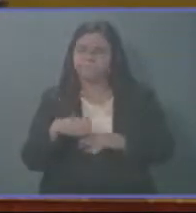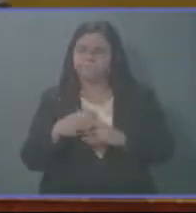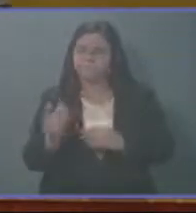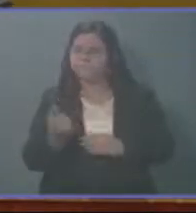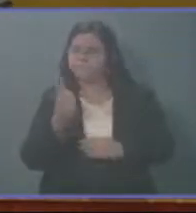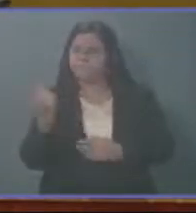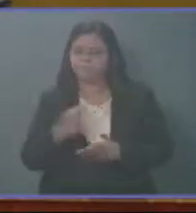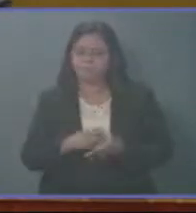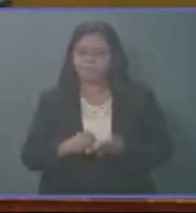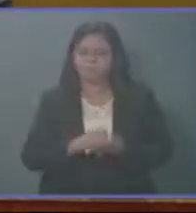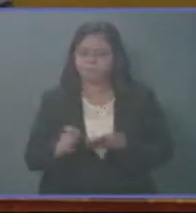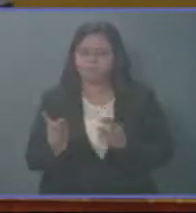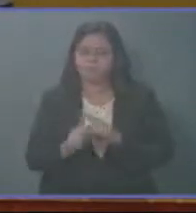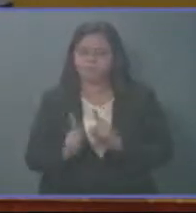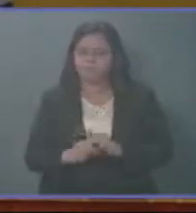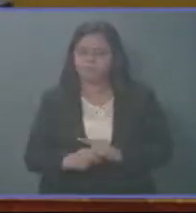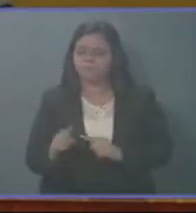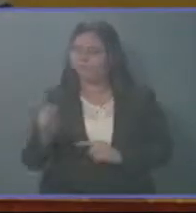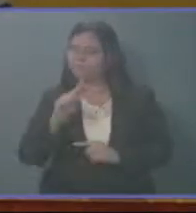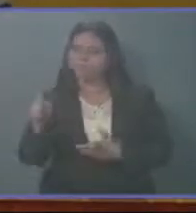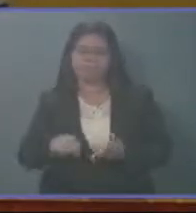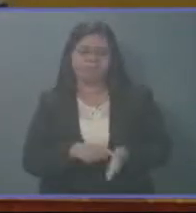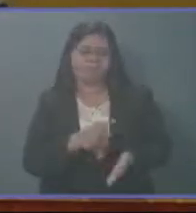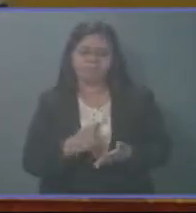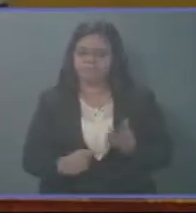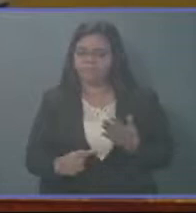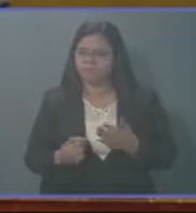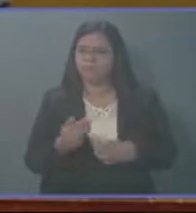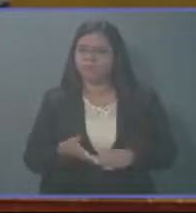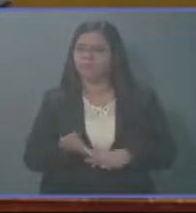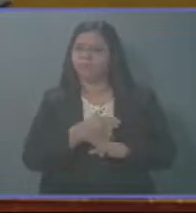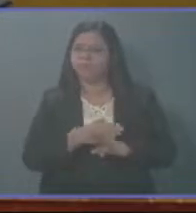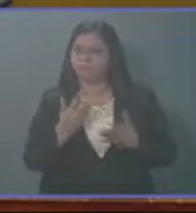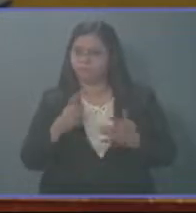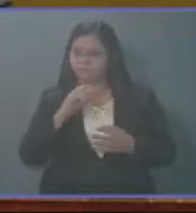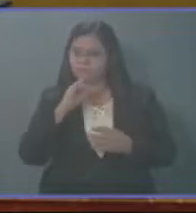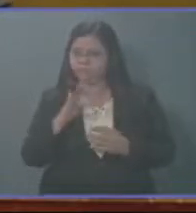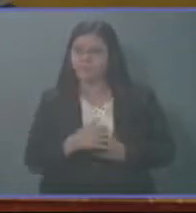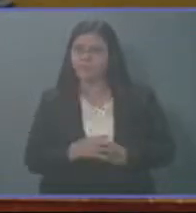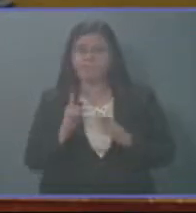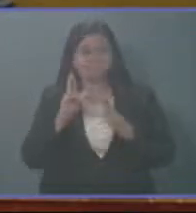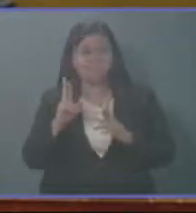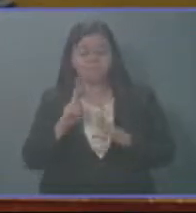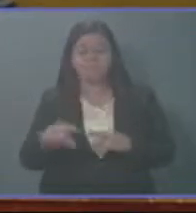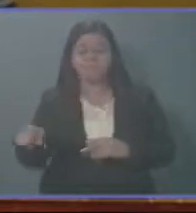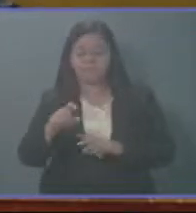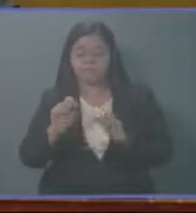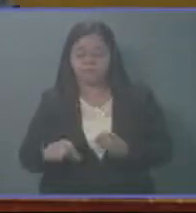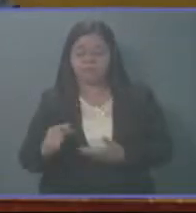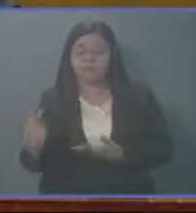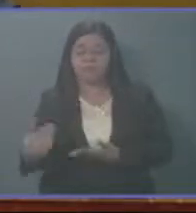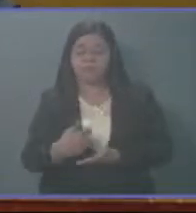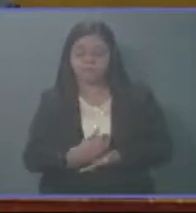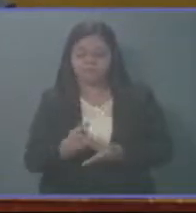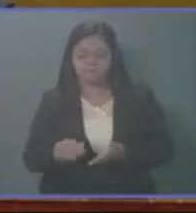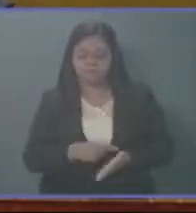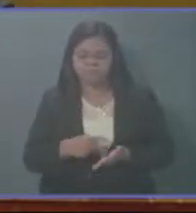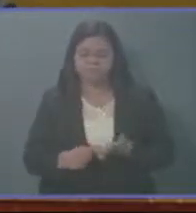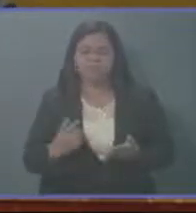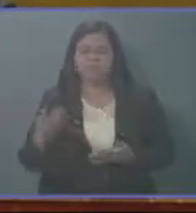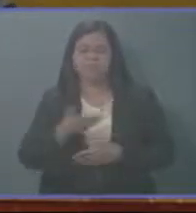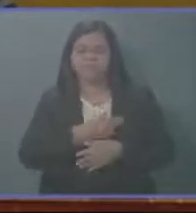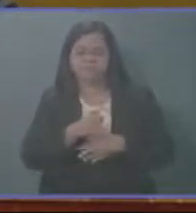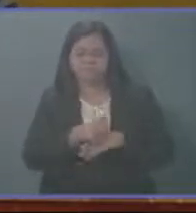en todo caso esta ley y no vetada como ha sido la amenaza. Que viniera observada para que tuviéramos oportunidad como